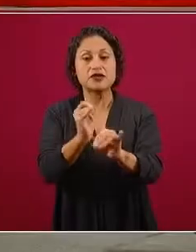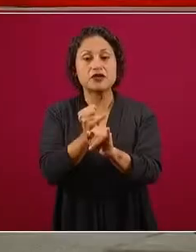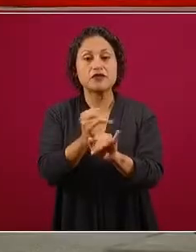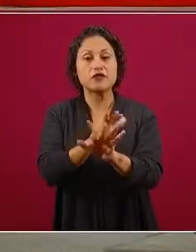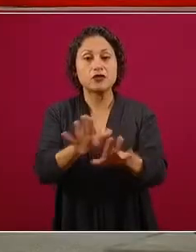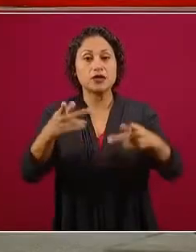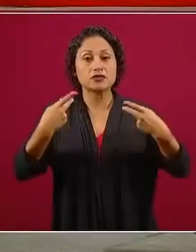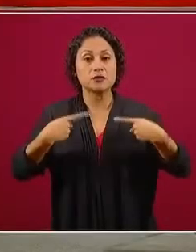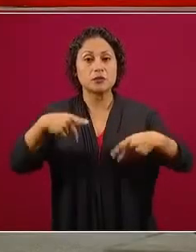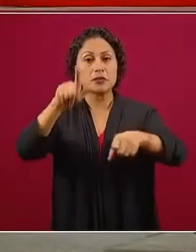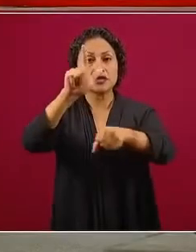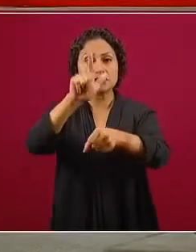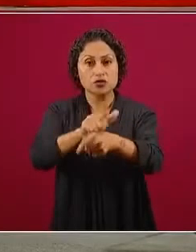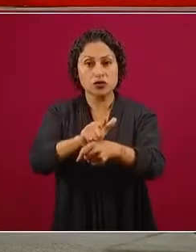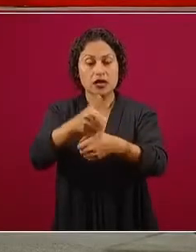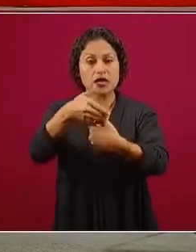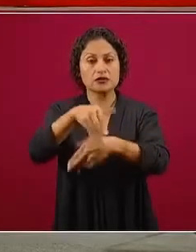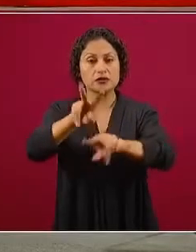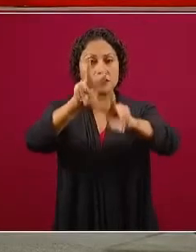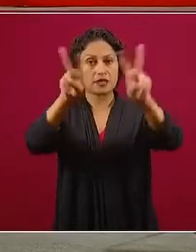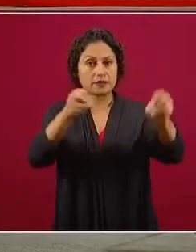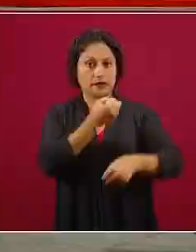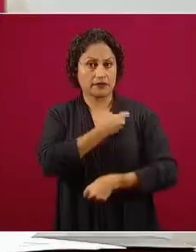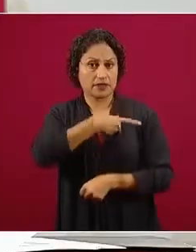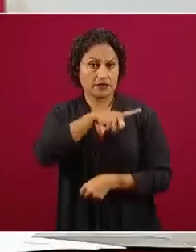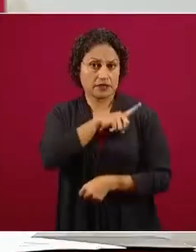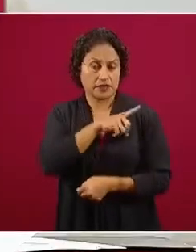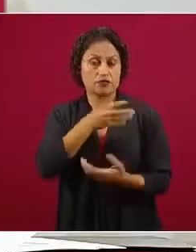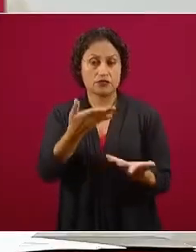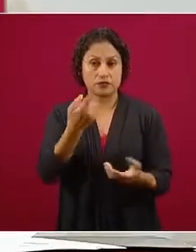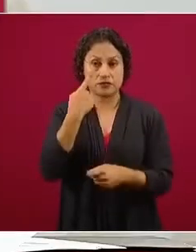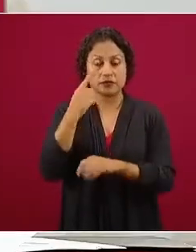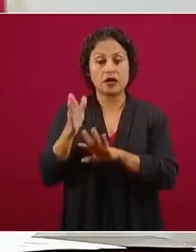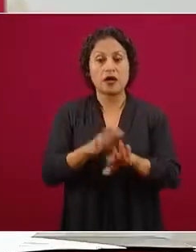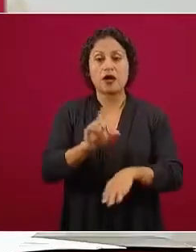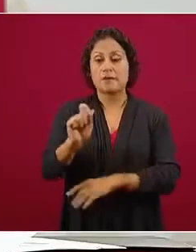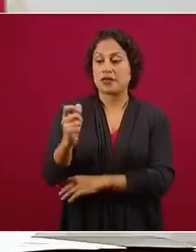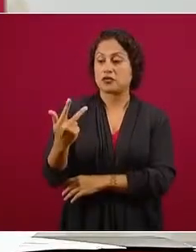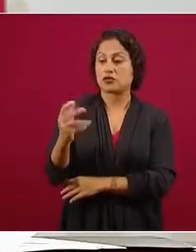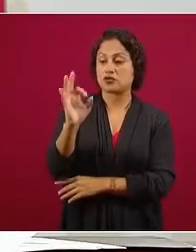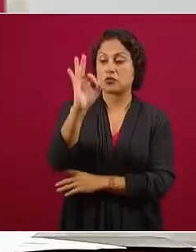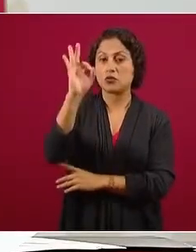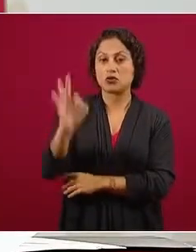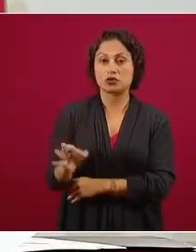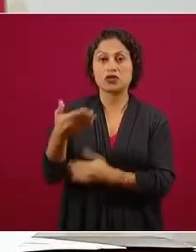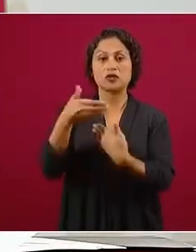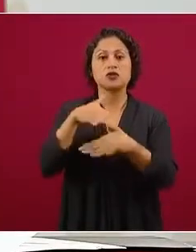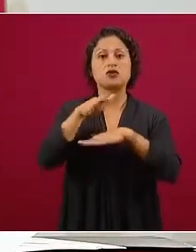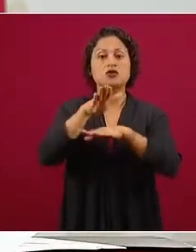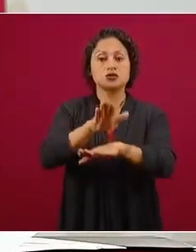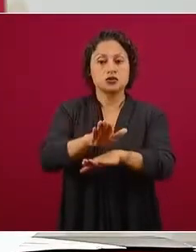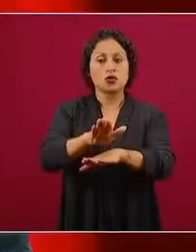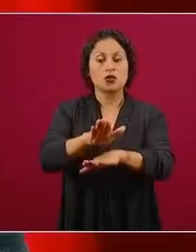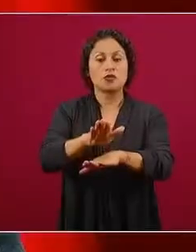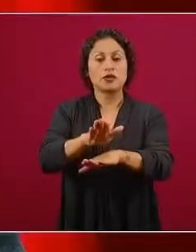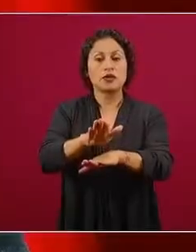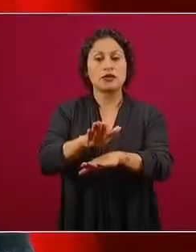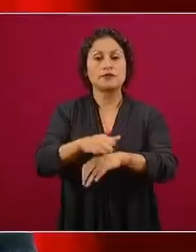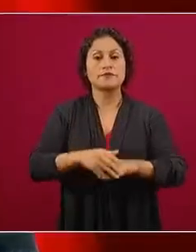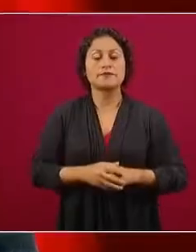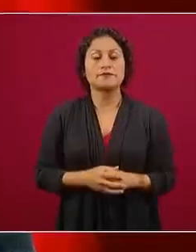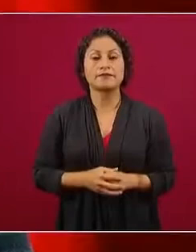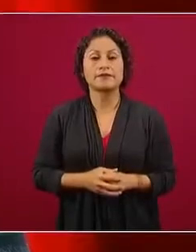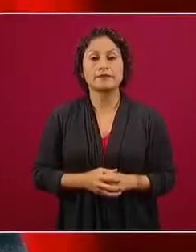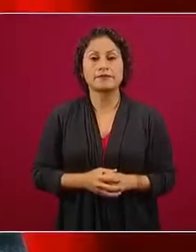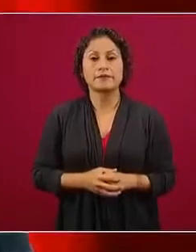salud. El 28% de las noticias falsas después son medidas arbitrarias como